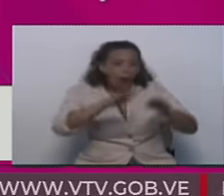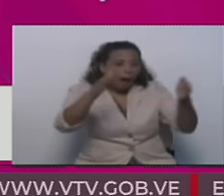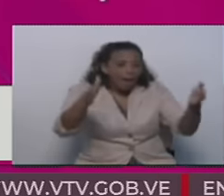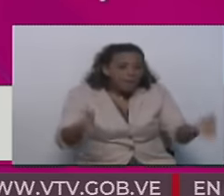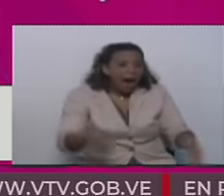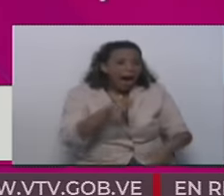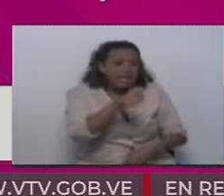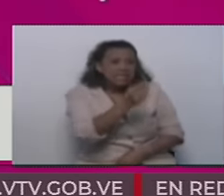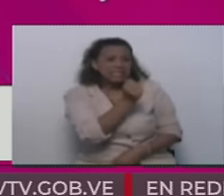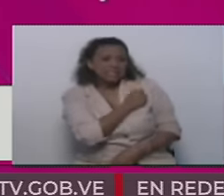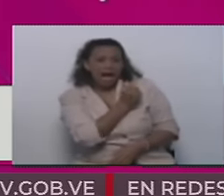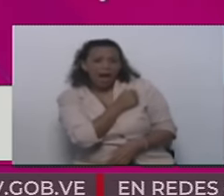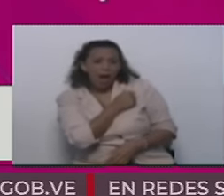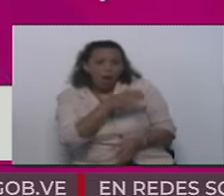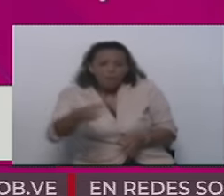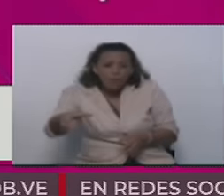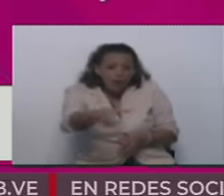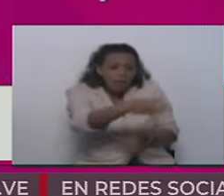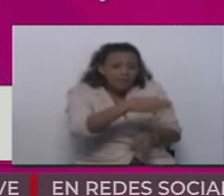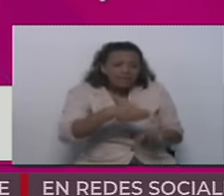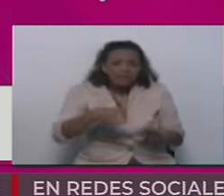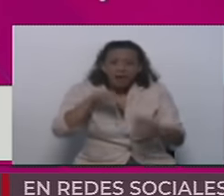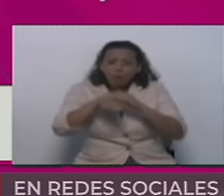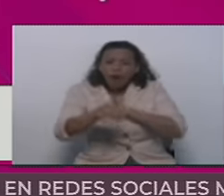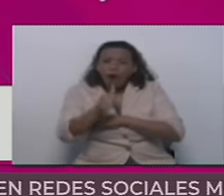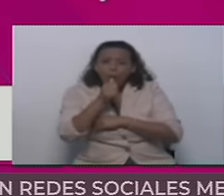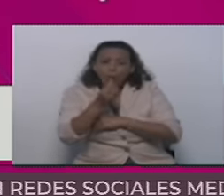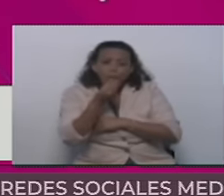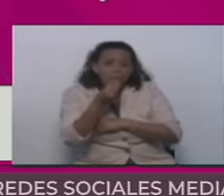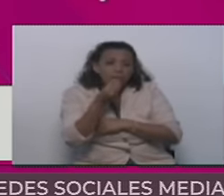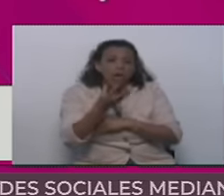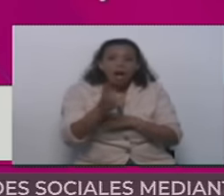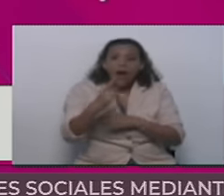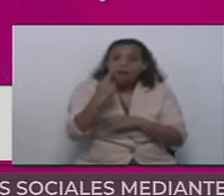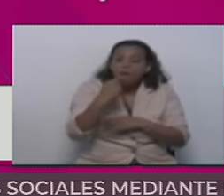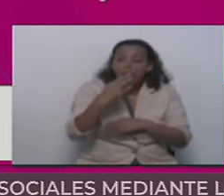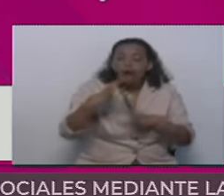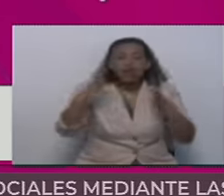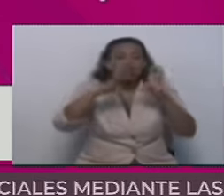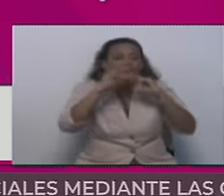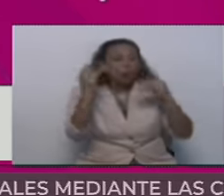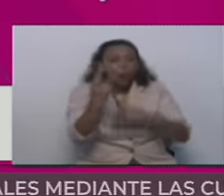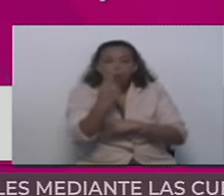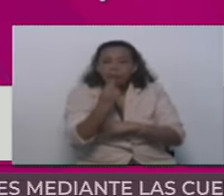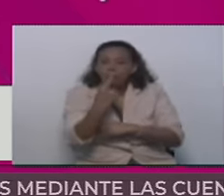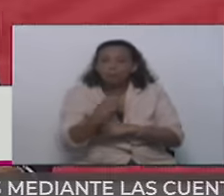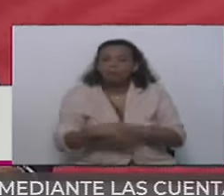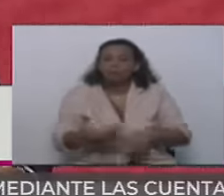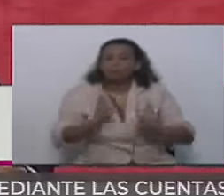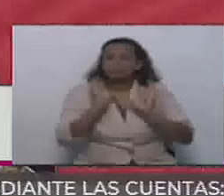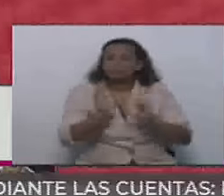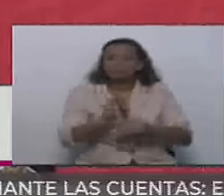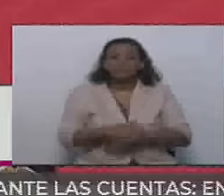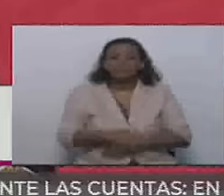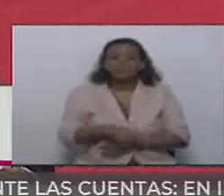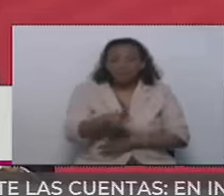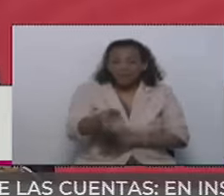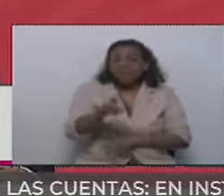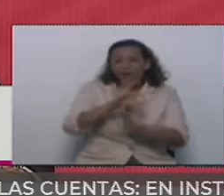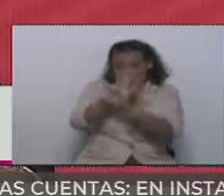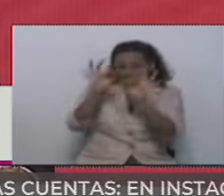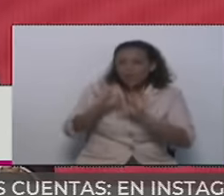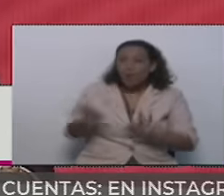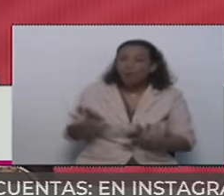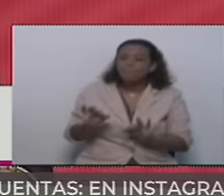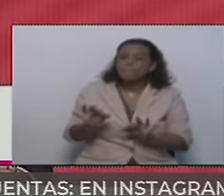Caperucita y hasta los potecitos para guardar la comida son rojos. Es una forma de ser,